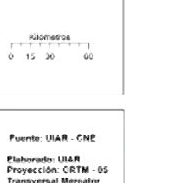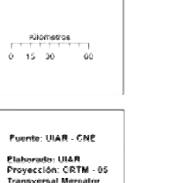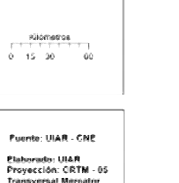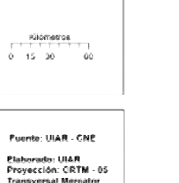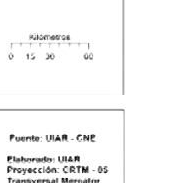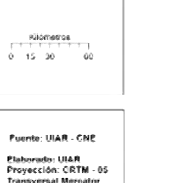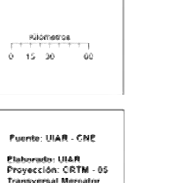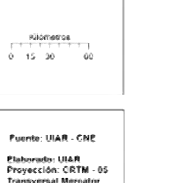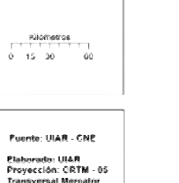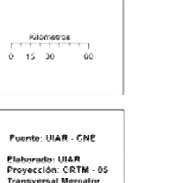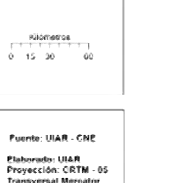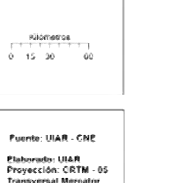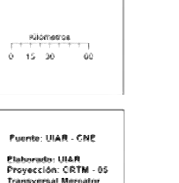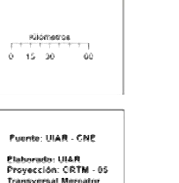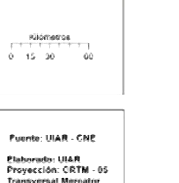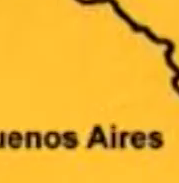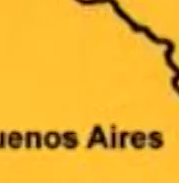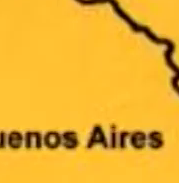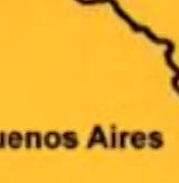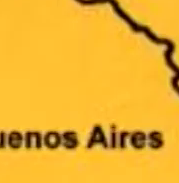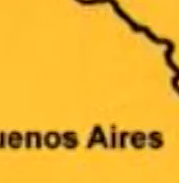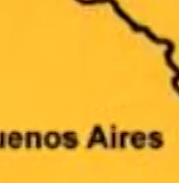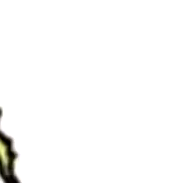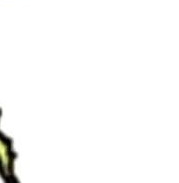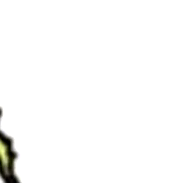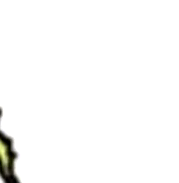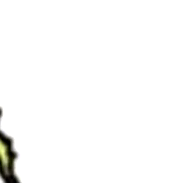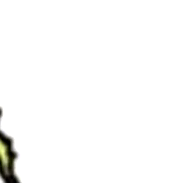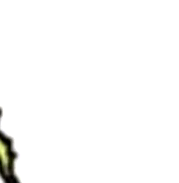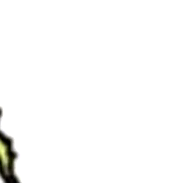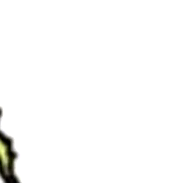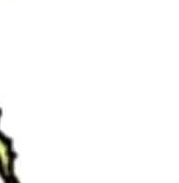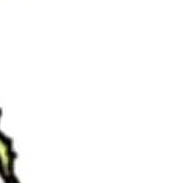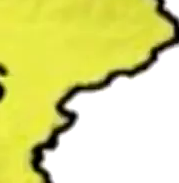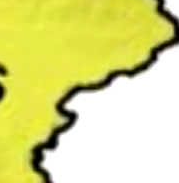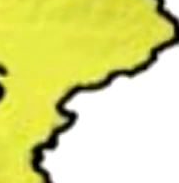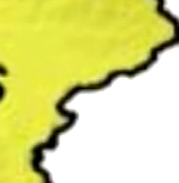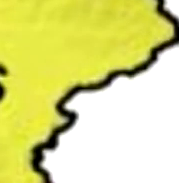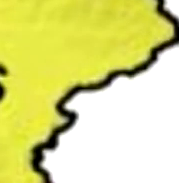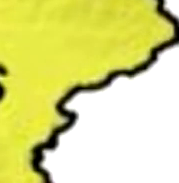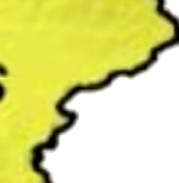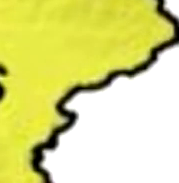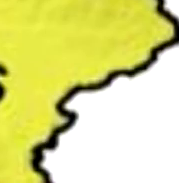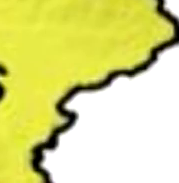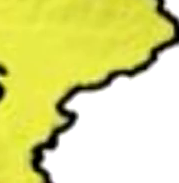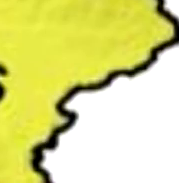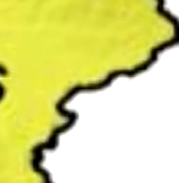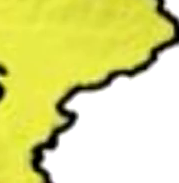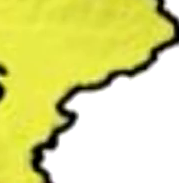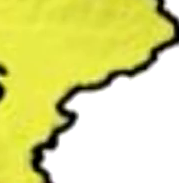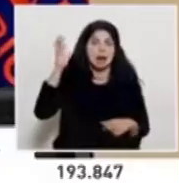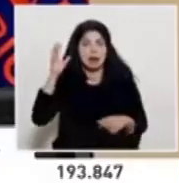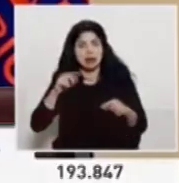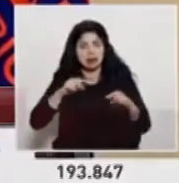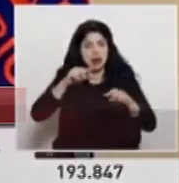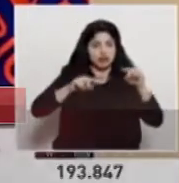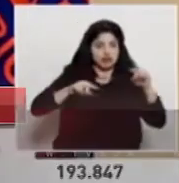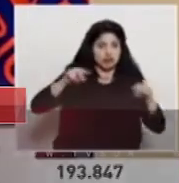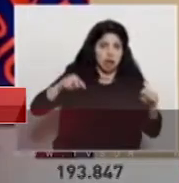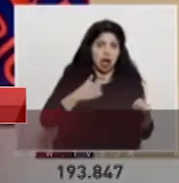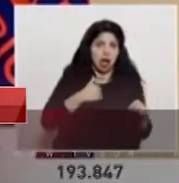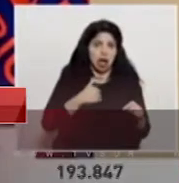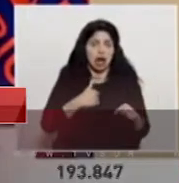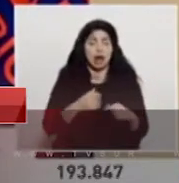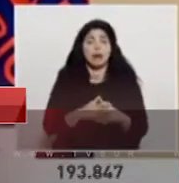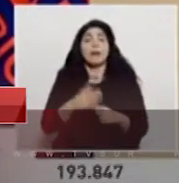región brunca bajo esta alerta pérez zeledón corredores y ahora los vecinos de buenos aires son cantones